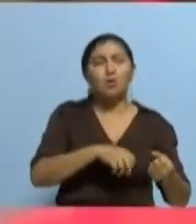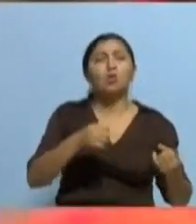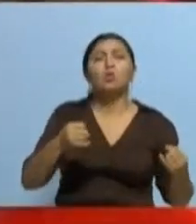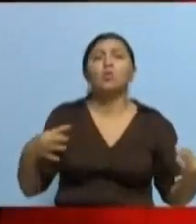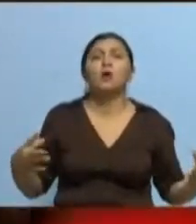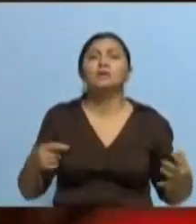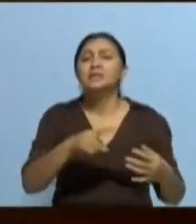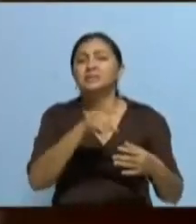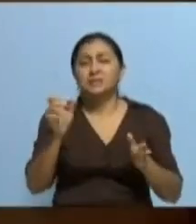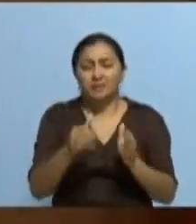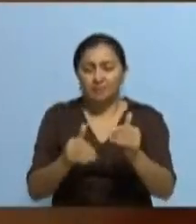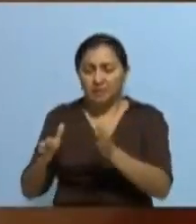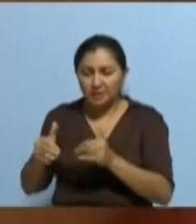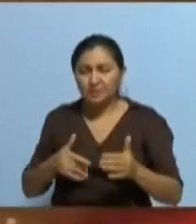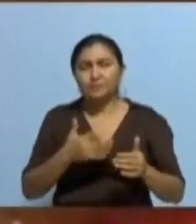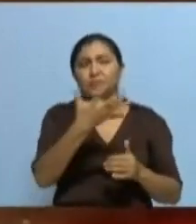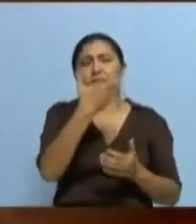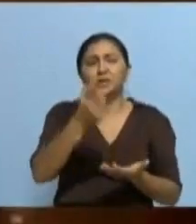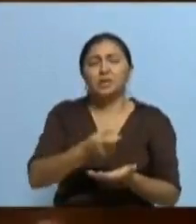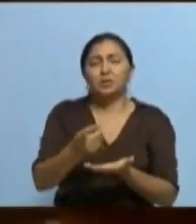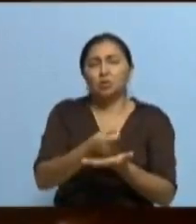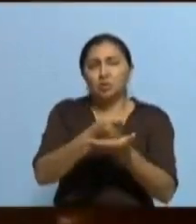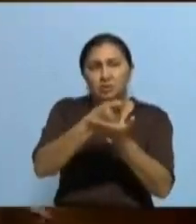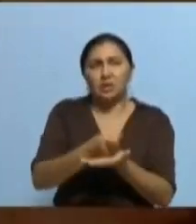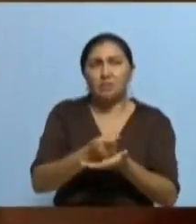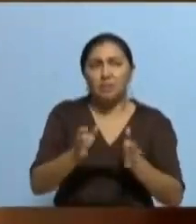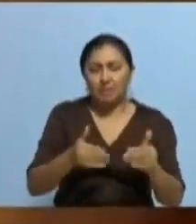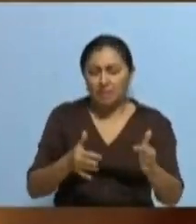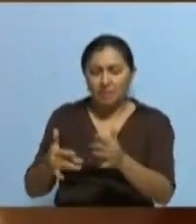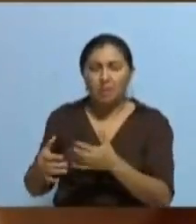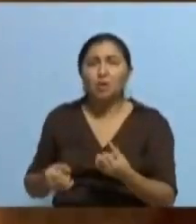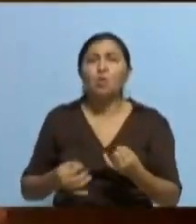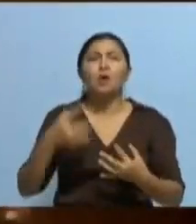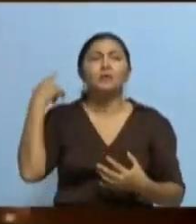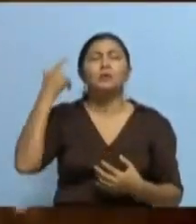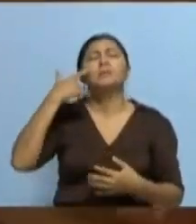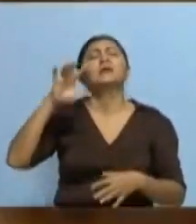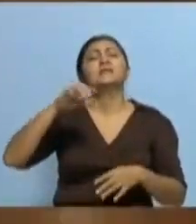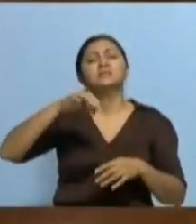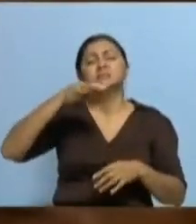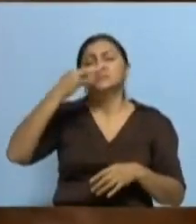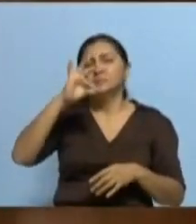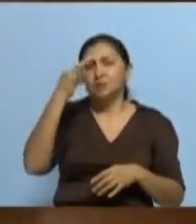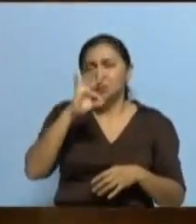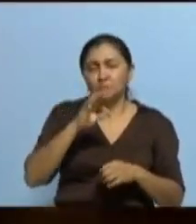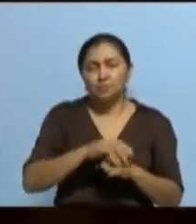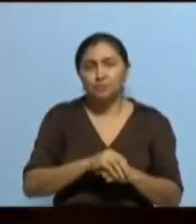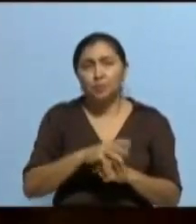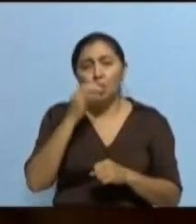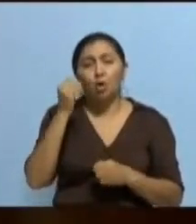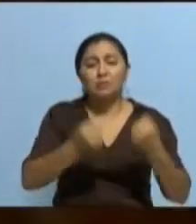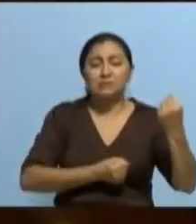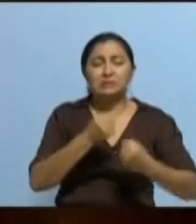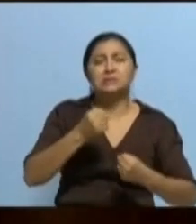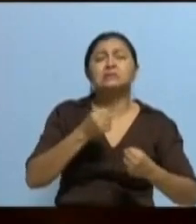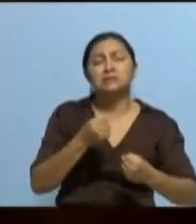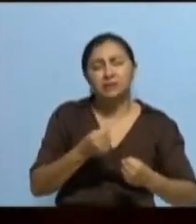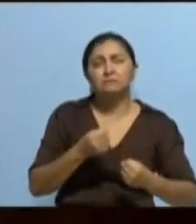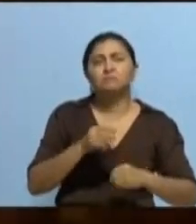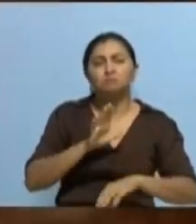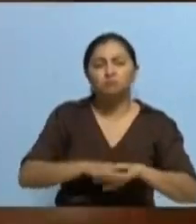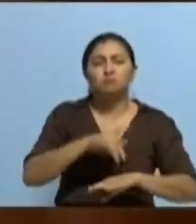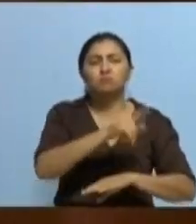500 gramos cada uno. Al parecer, por sus características, sería marihuana. El sujeto deberá responder por el delito de